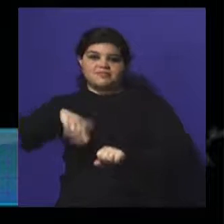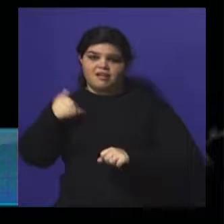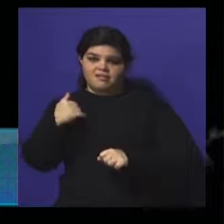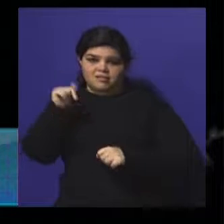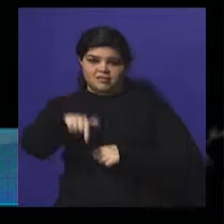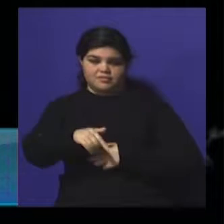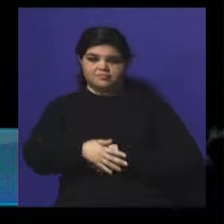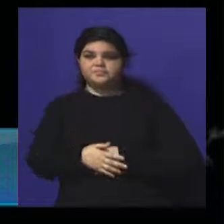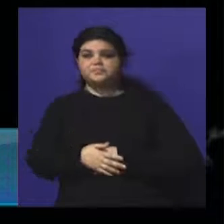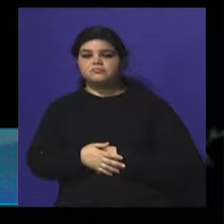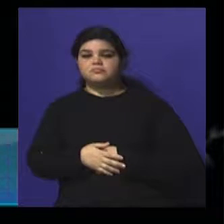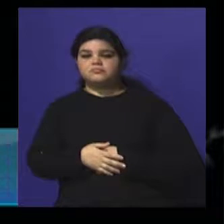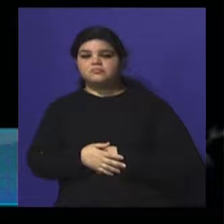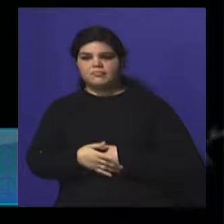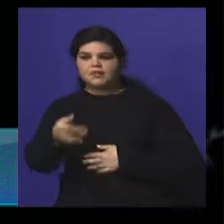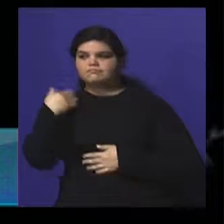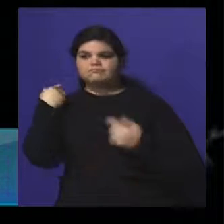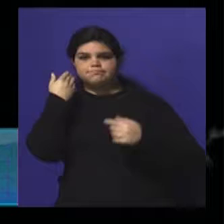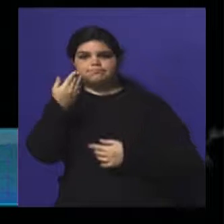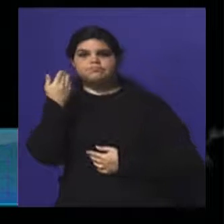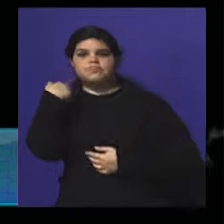El personaje en cuestión lo están viendo ahí mismo en la cámara,